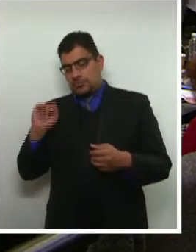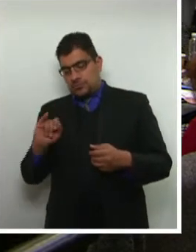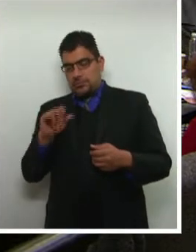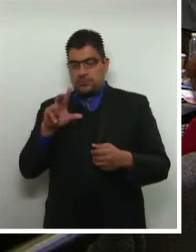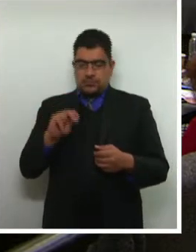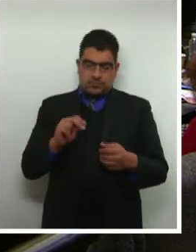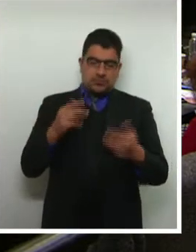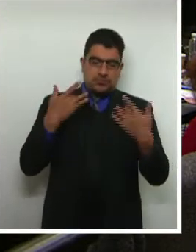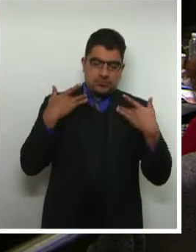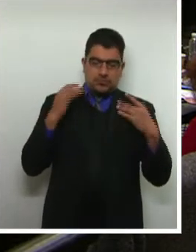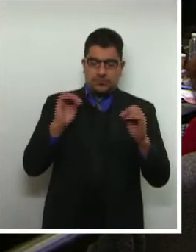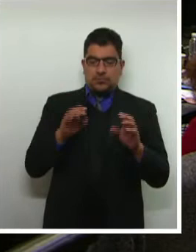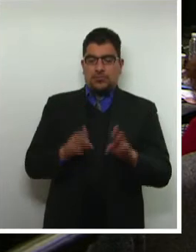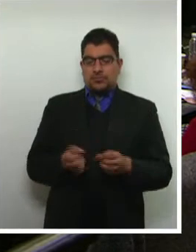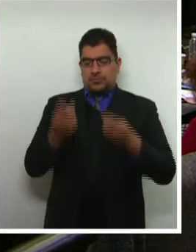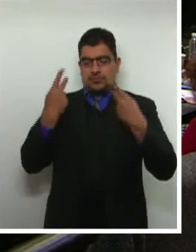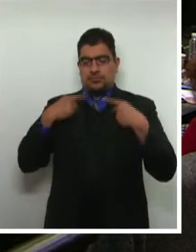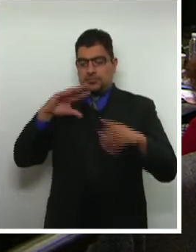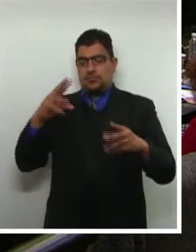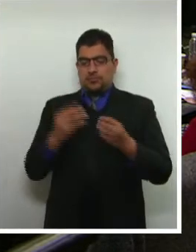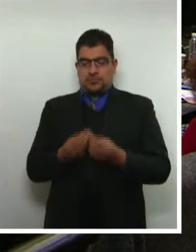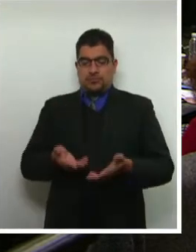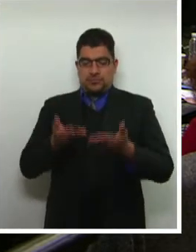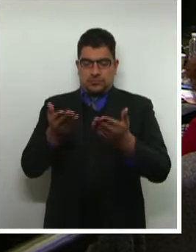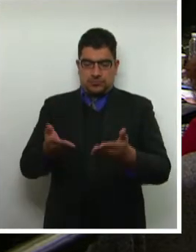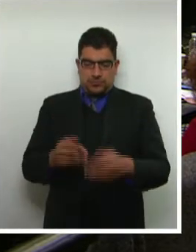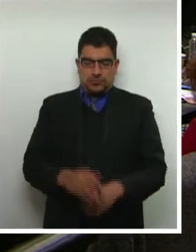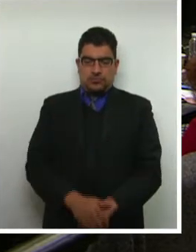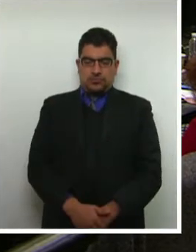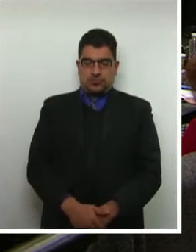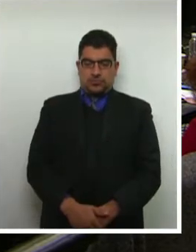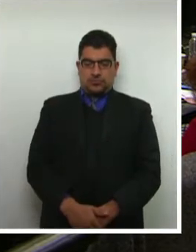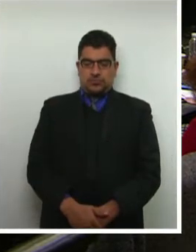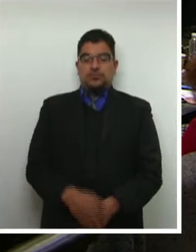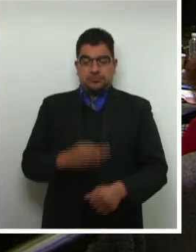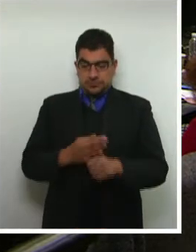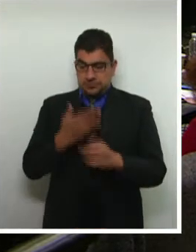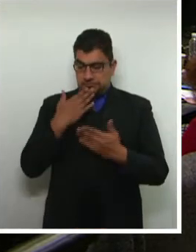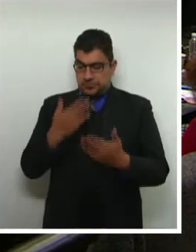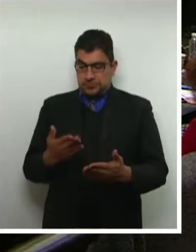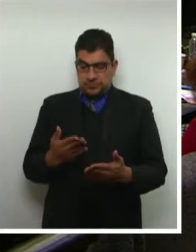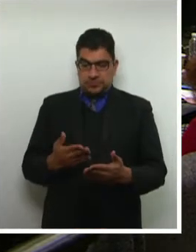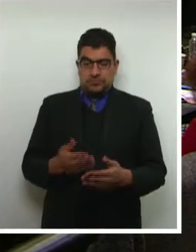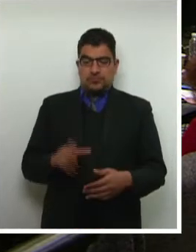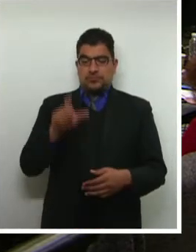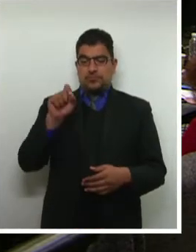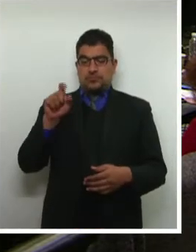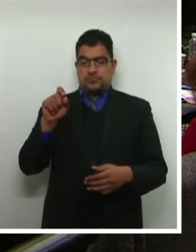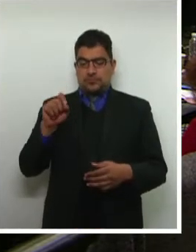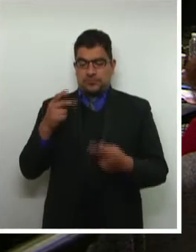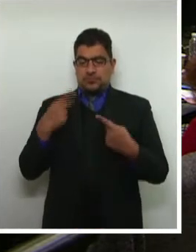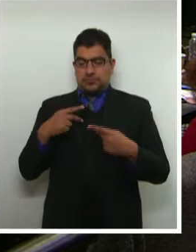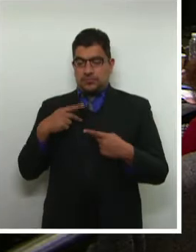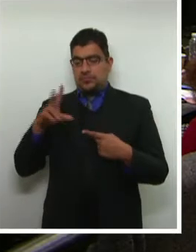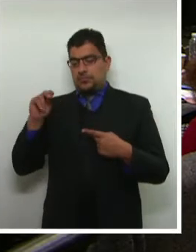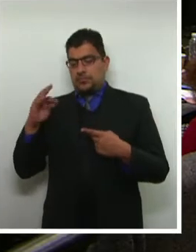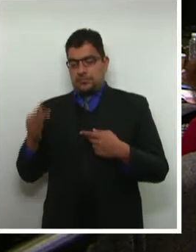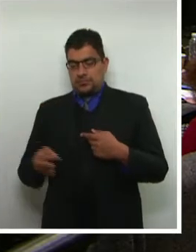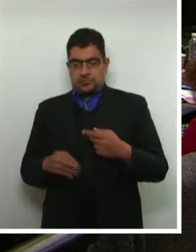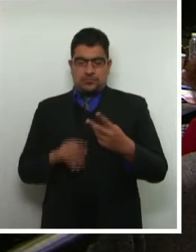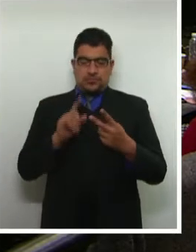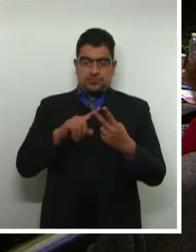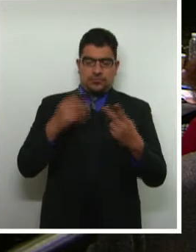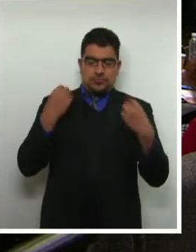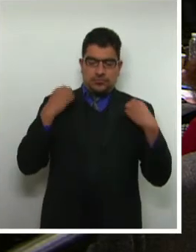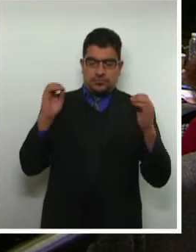momento cuántos votos se han registrado a favor, en contra y en abstención. Bien, hay 20 votos en contra,